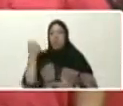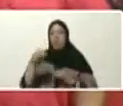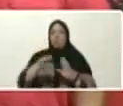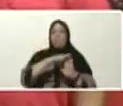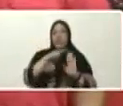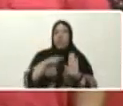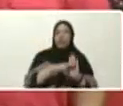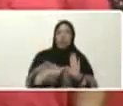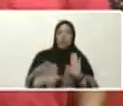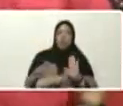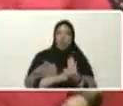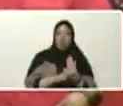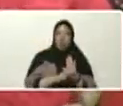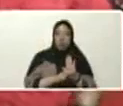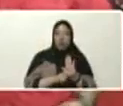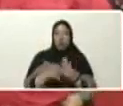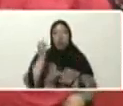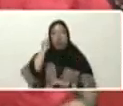metodológicamente,